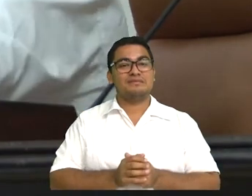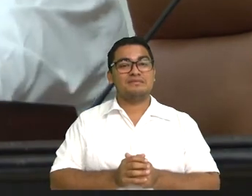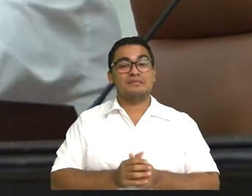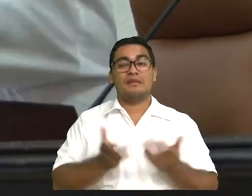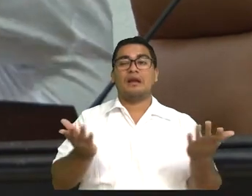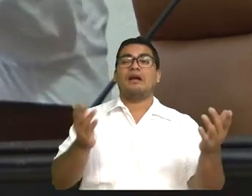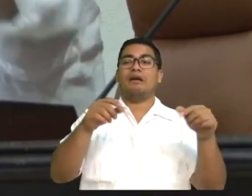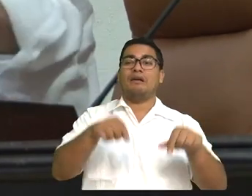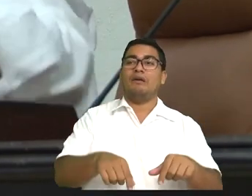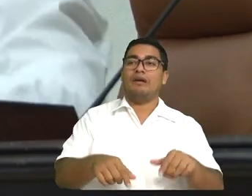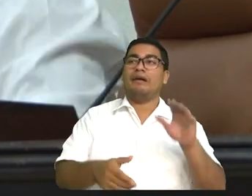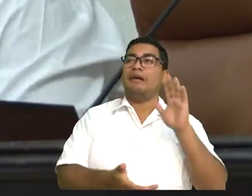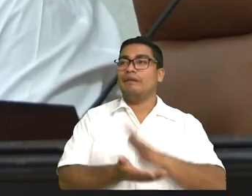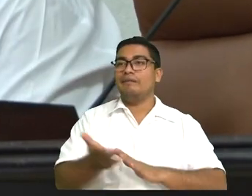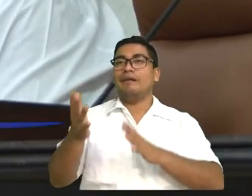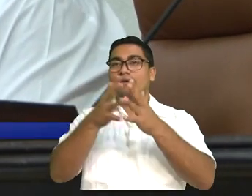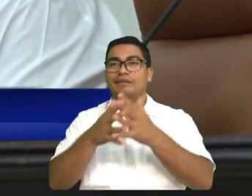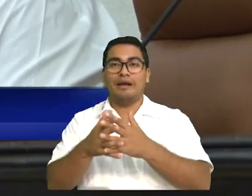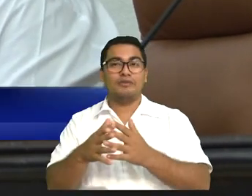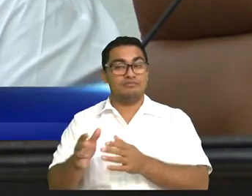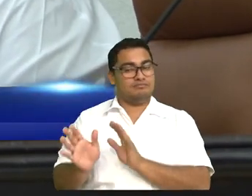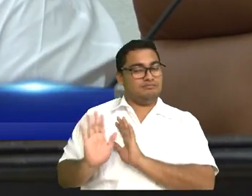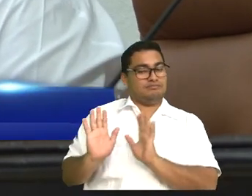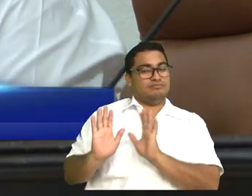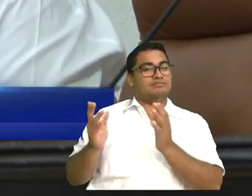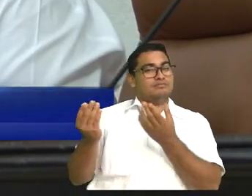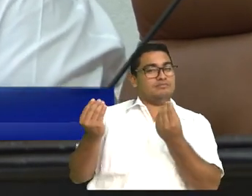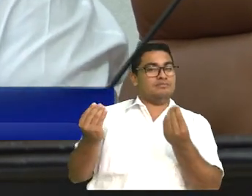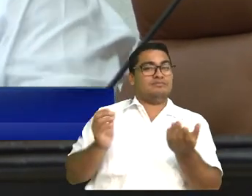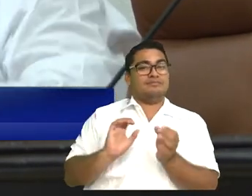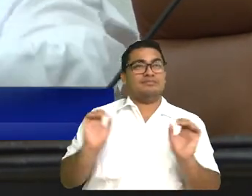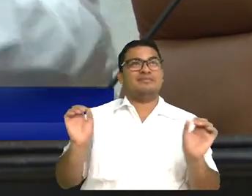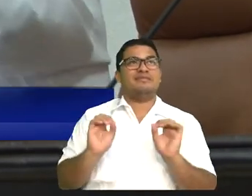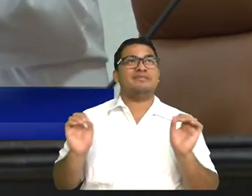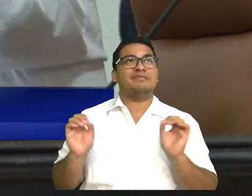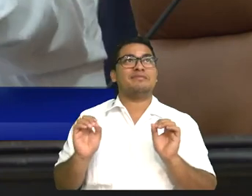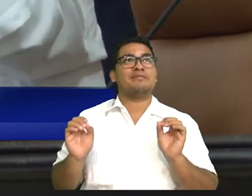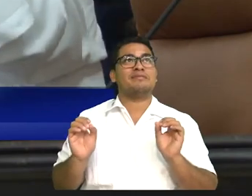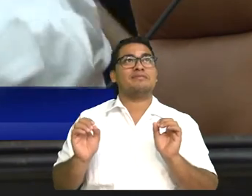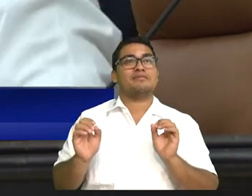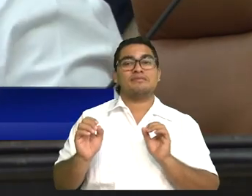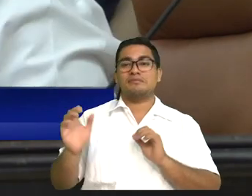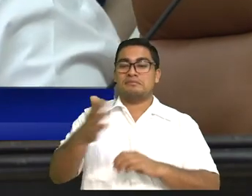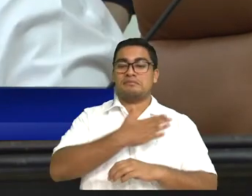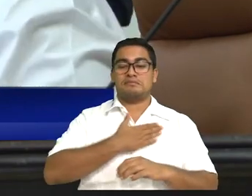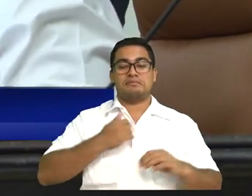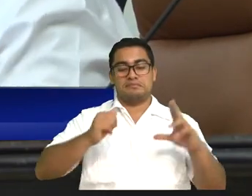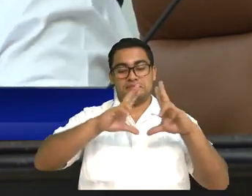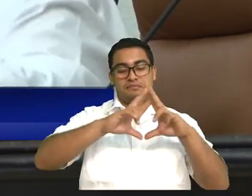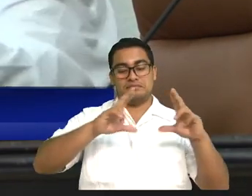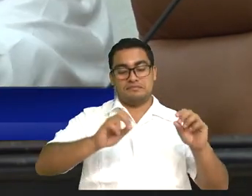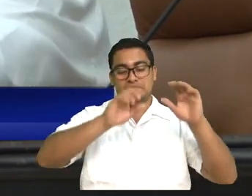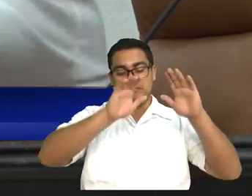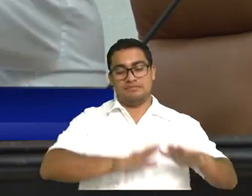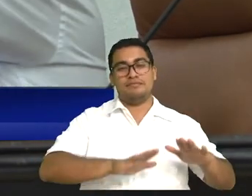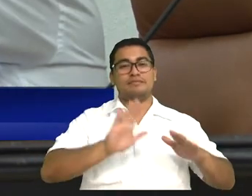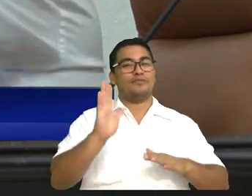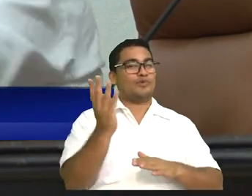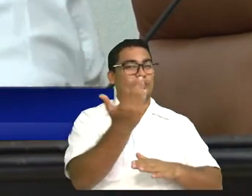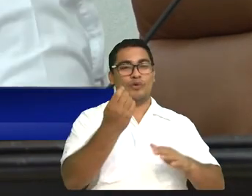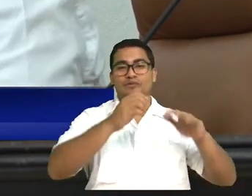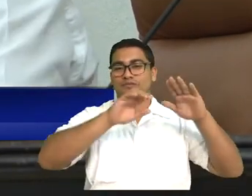Ahora Nueva York, no, ni quiera yo. Es decir, aquí nos quedamos todos. Y por eso